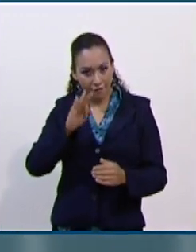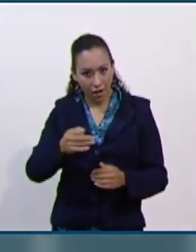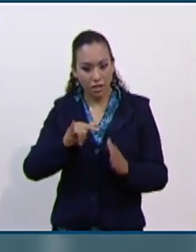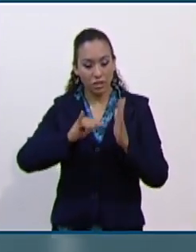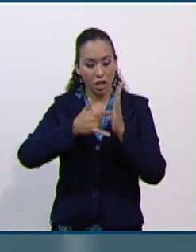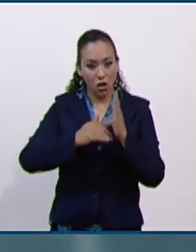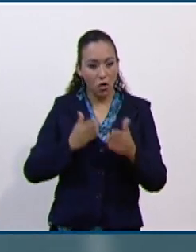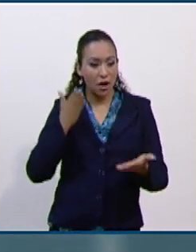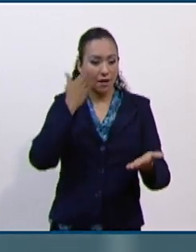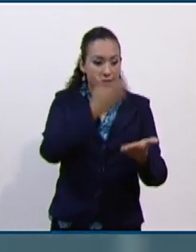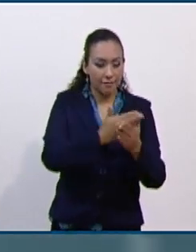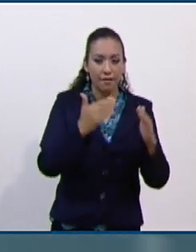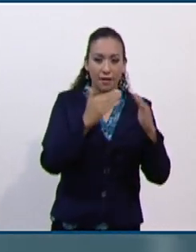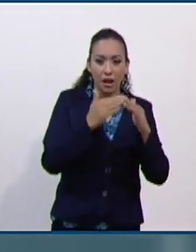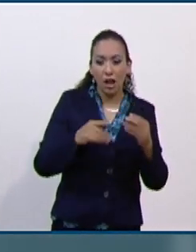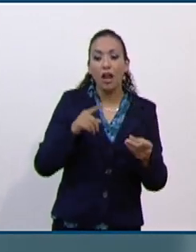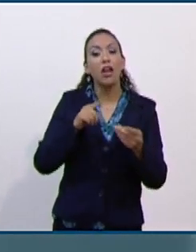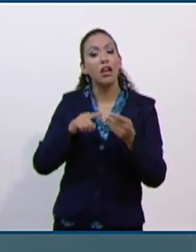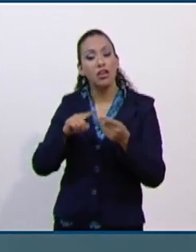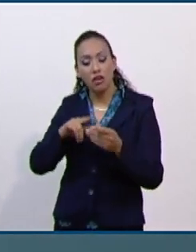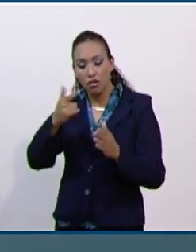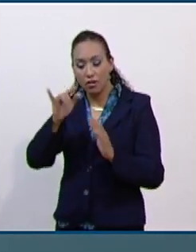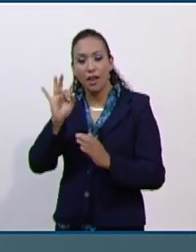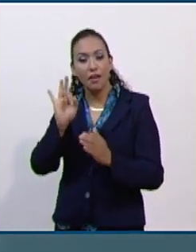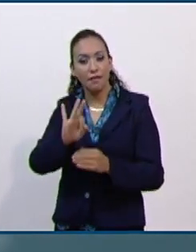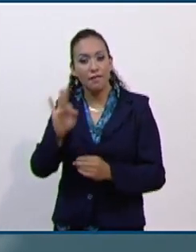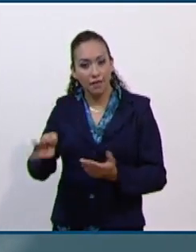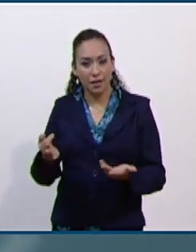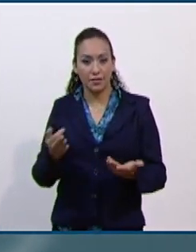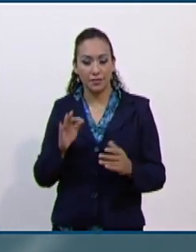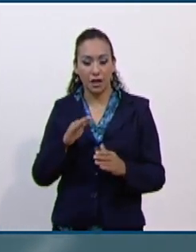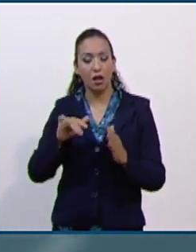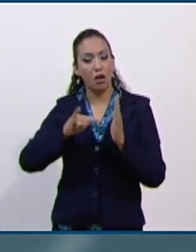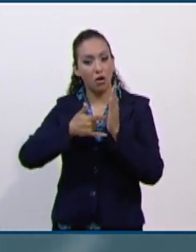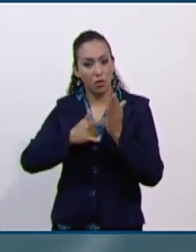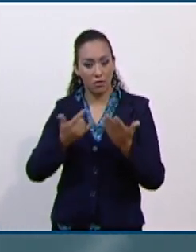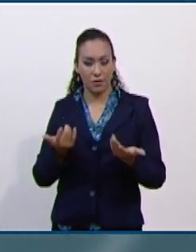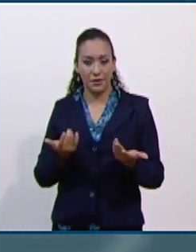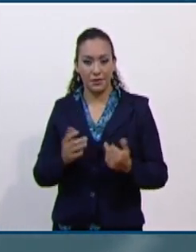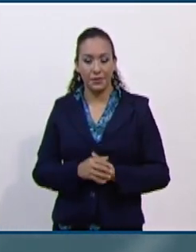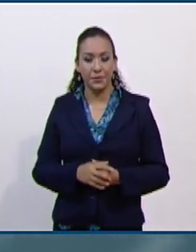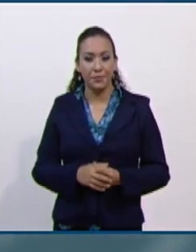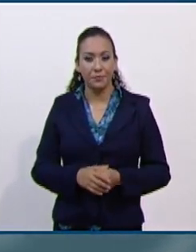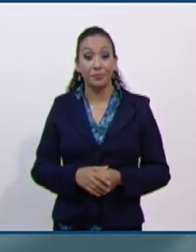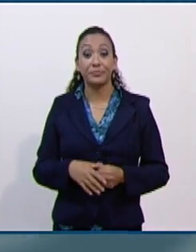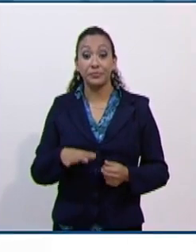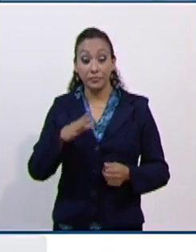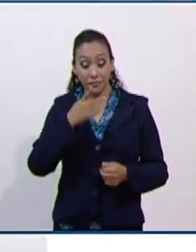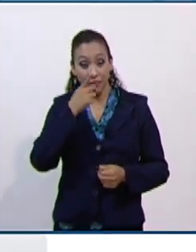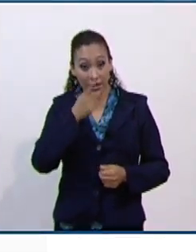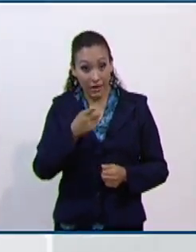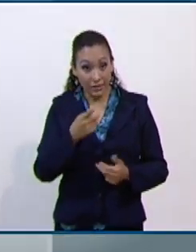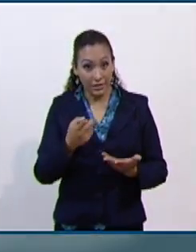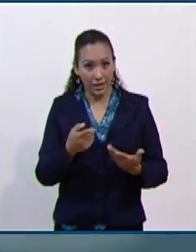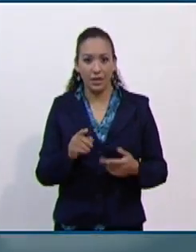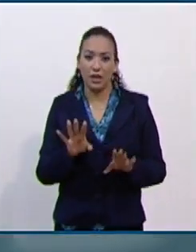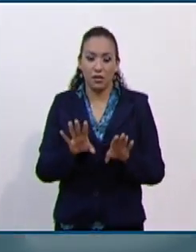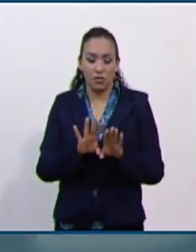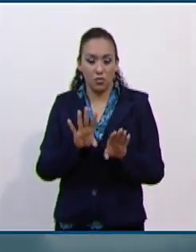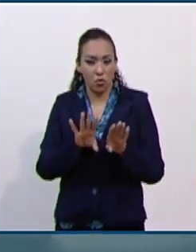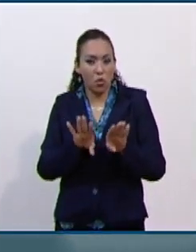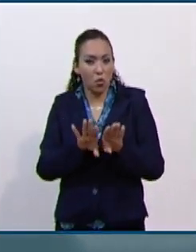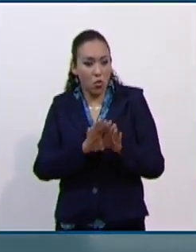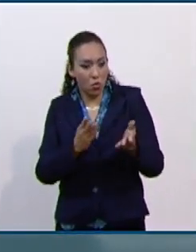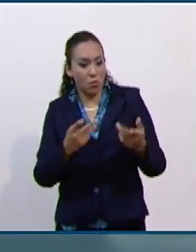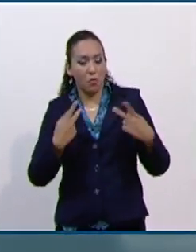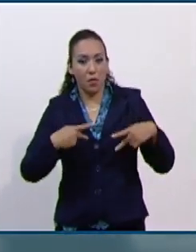la hora en que fueron hallados en el domicilio los imputados, la violación al derecho fundamental que tutela la no autoincriminación y que a